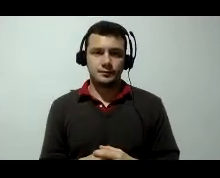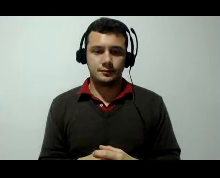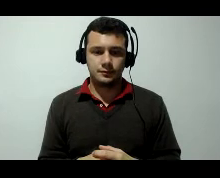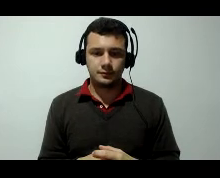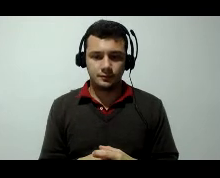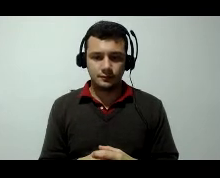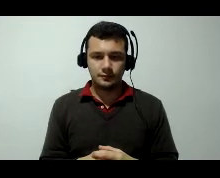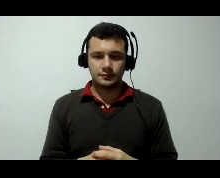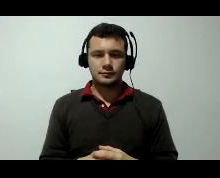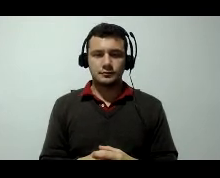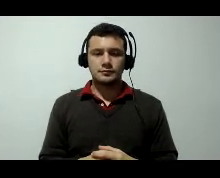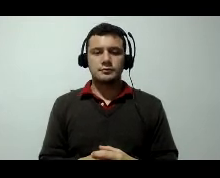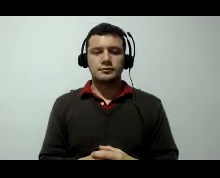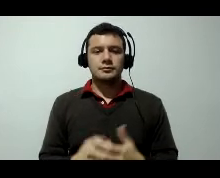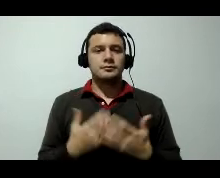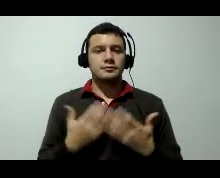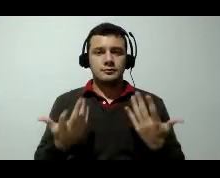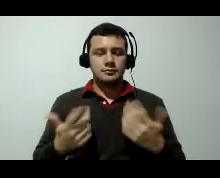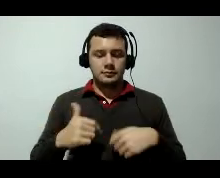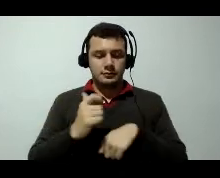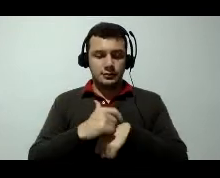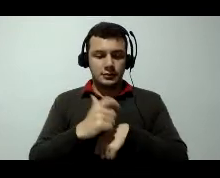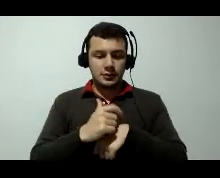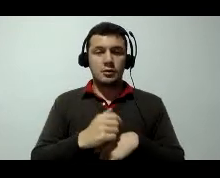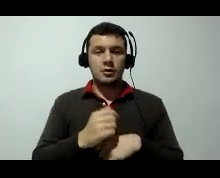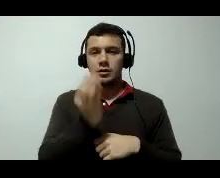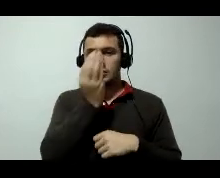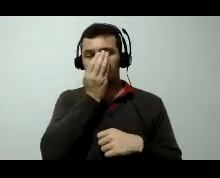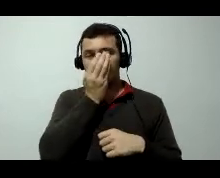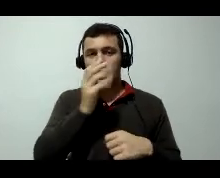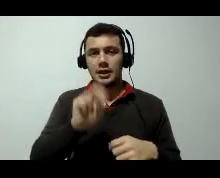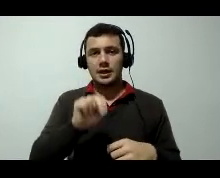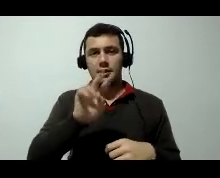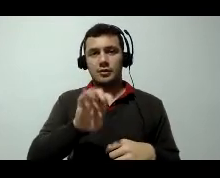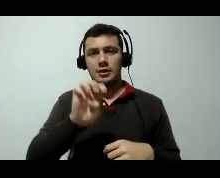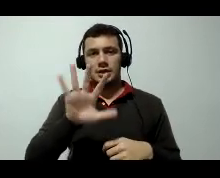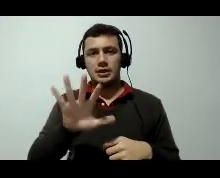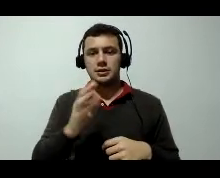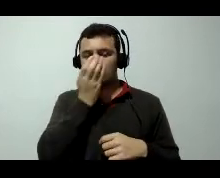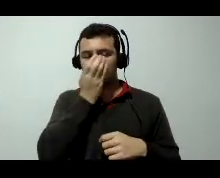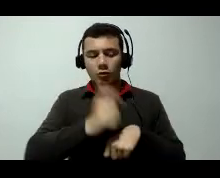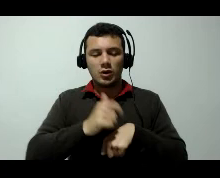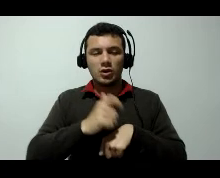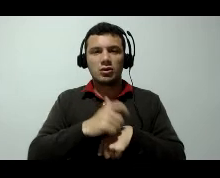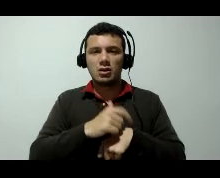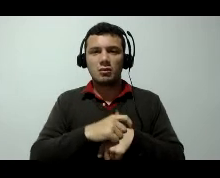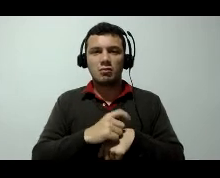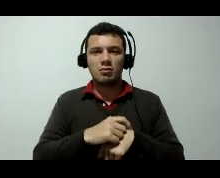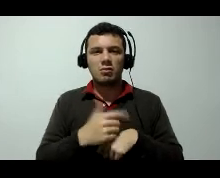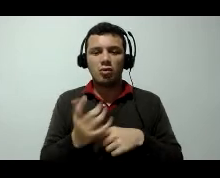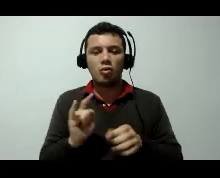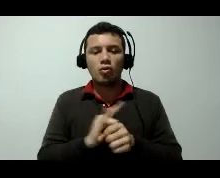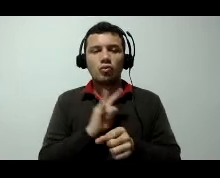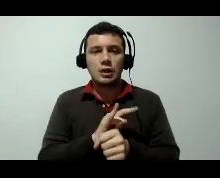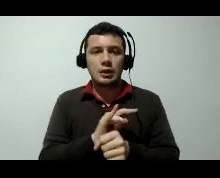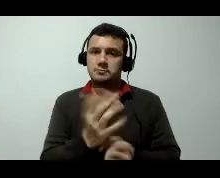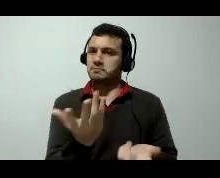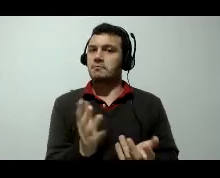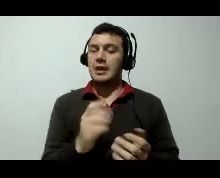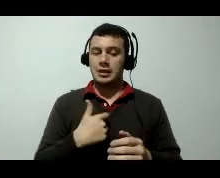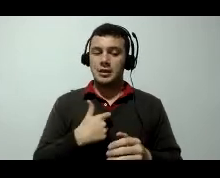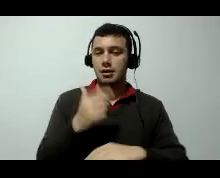¿Cuál es el tiempo de duración máxima de la mascarilla N95? Esa se la respondí durante la charla. Tienen que revisar la ficha técnica